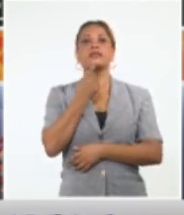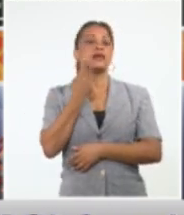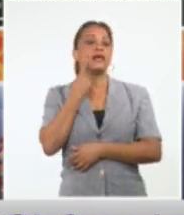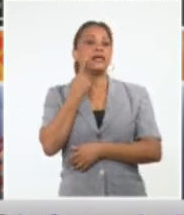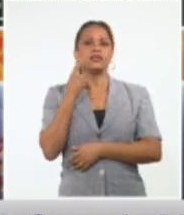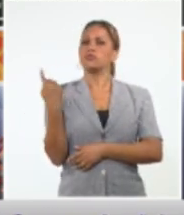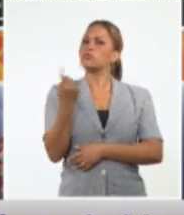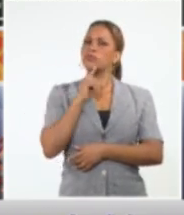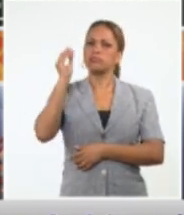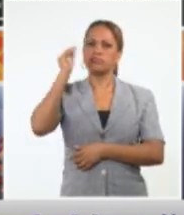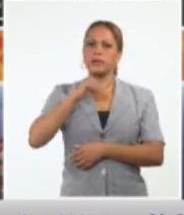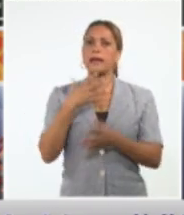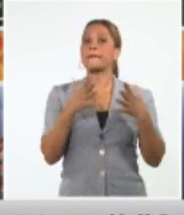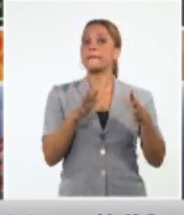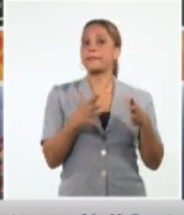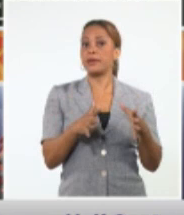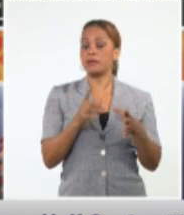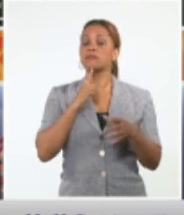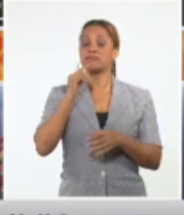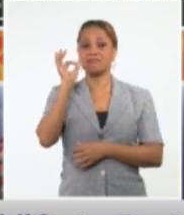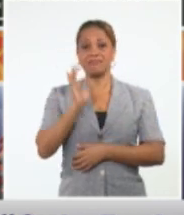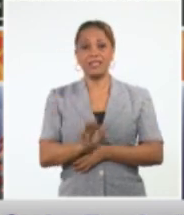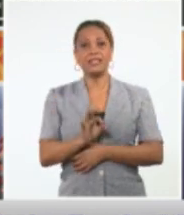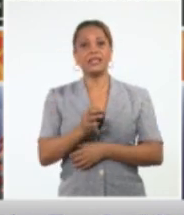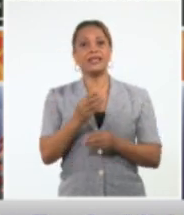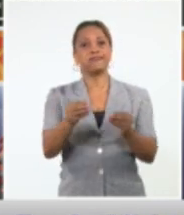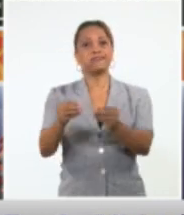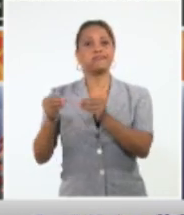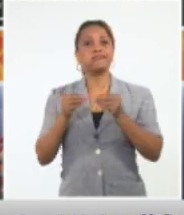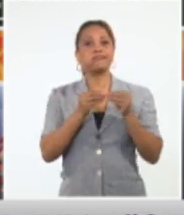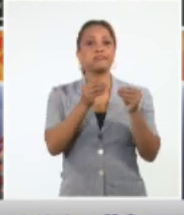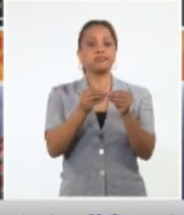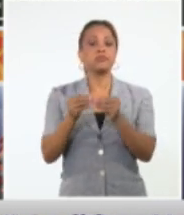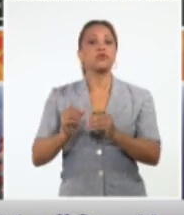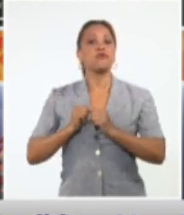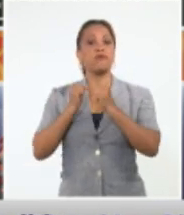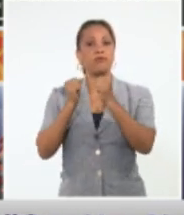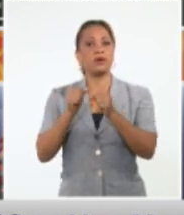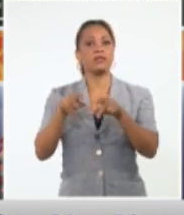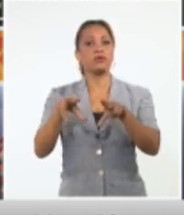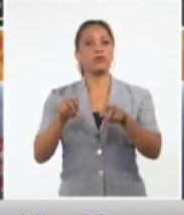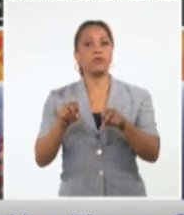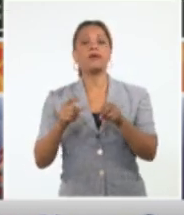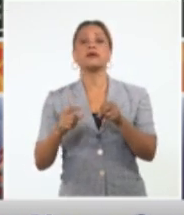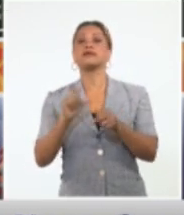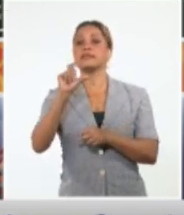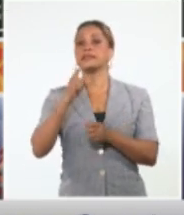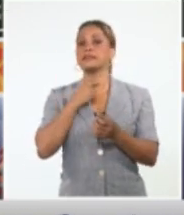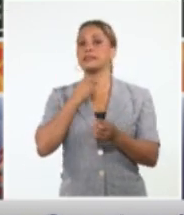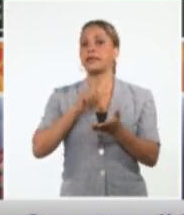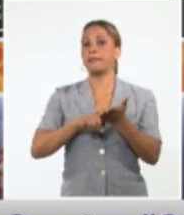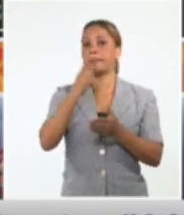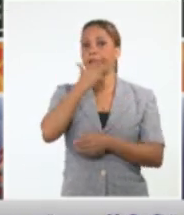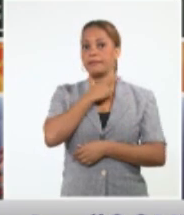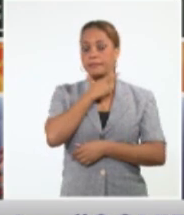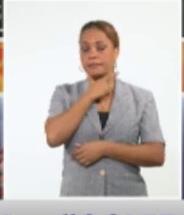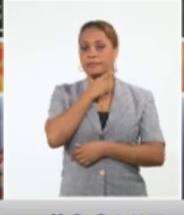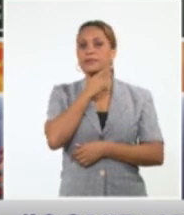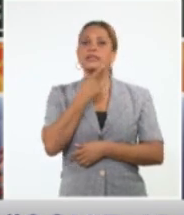total, el miedo a la transmisibilidad de esta nueva variante del SARS-CoV-2 hasta